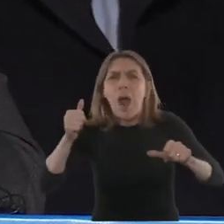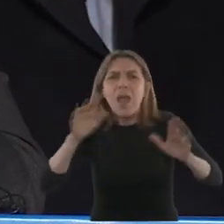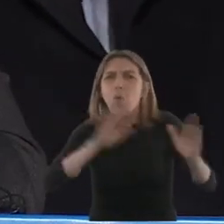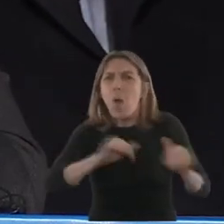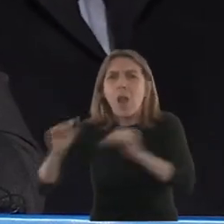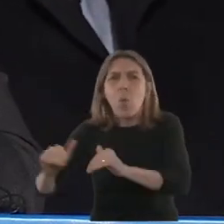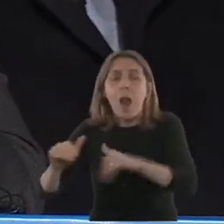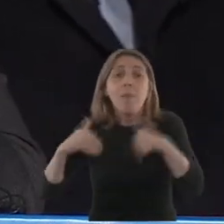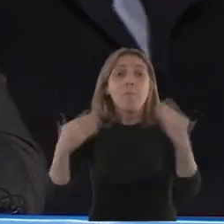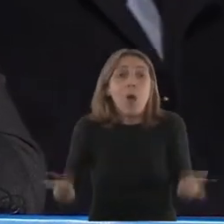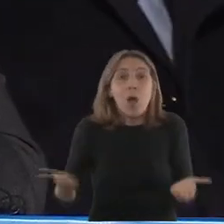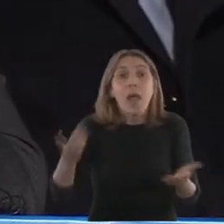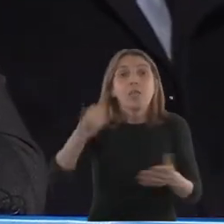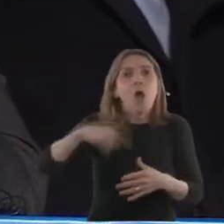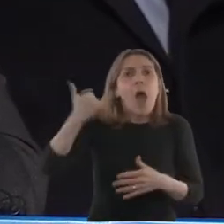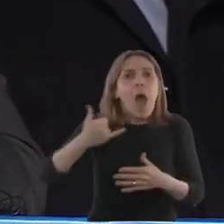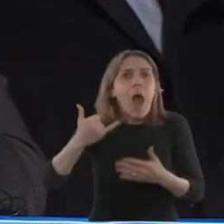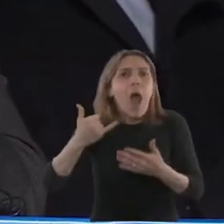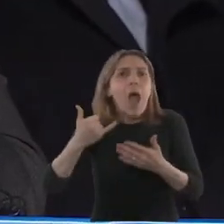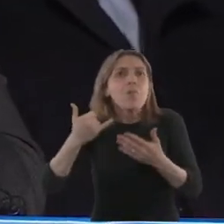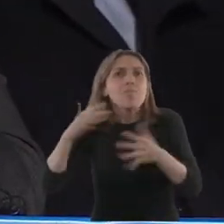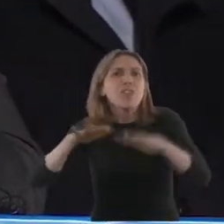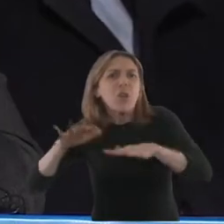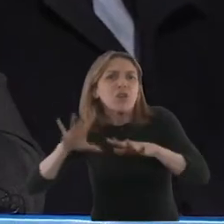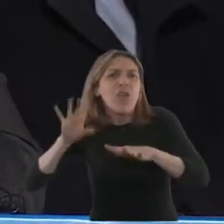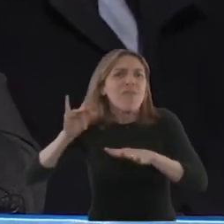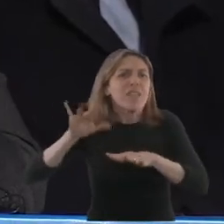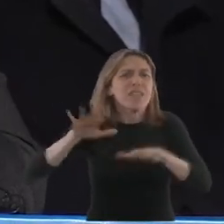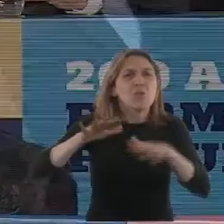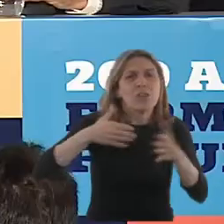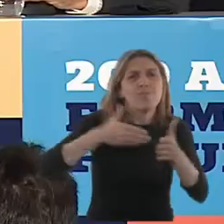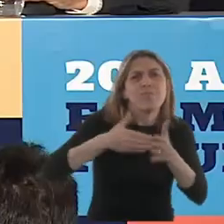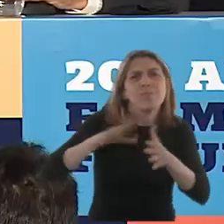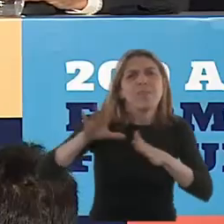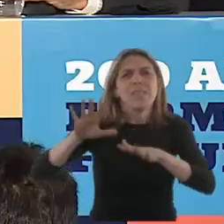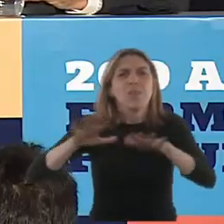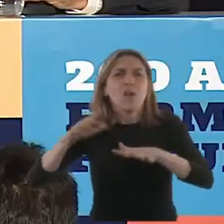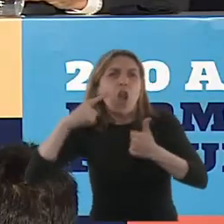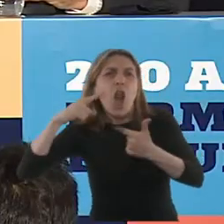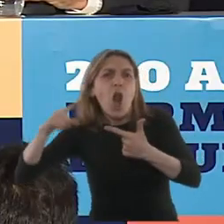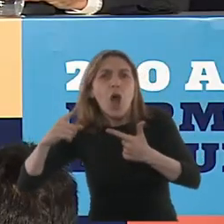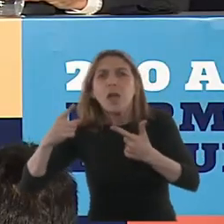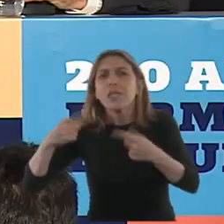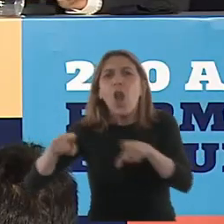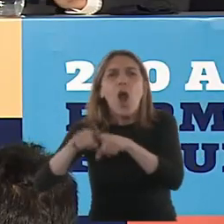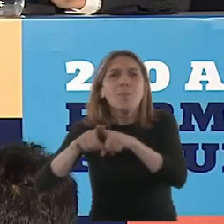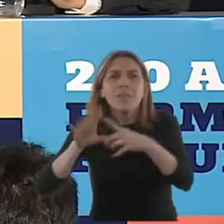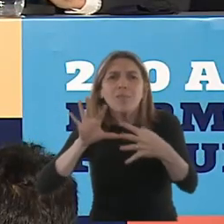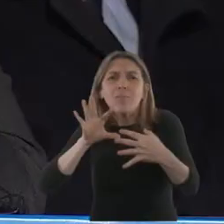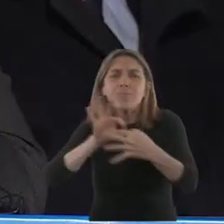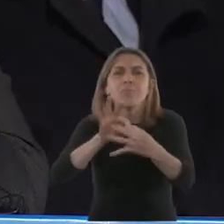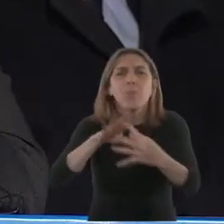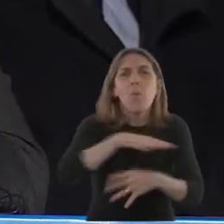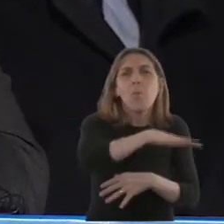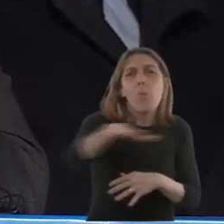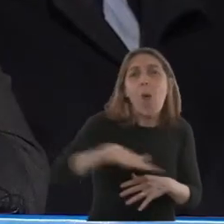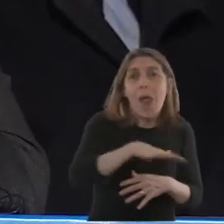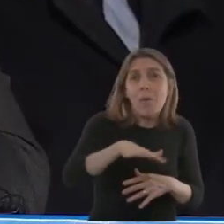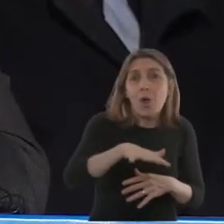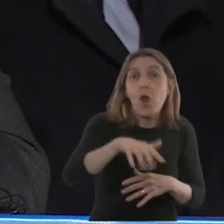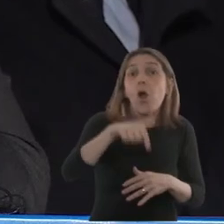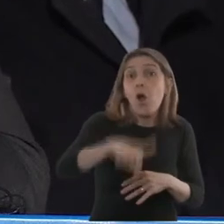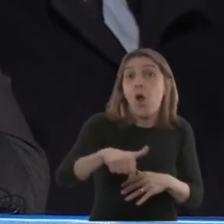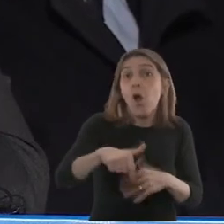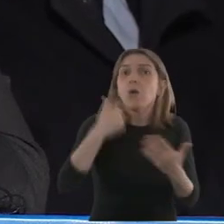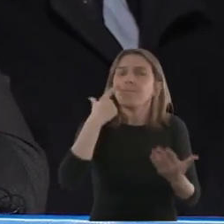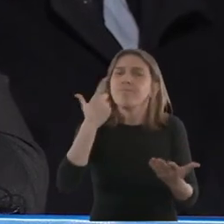sus luces y con sus sombras, fuimos mancomunadamente caminando con la historia de nuestro pueblo. Y hoy es bueno